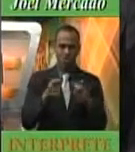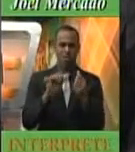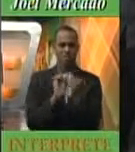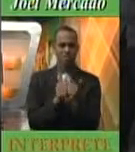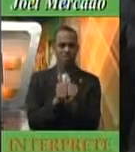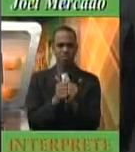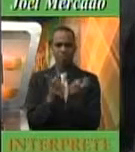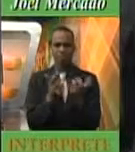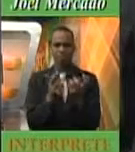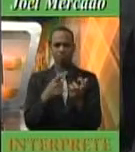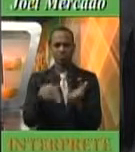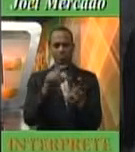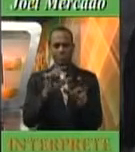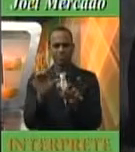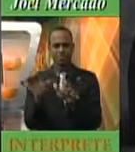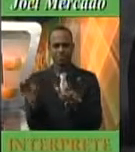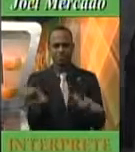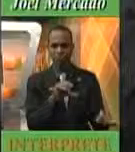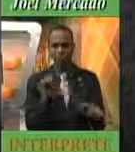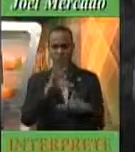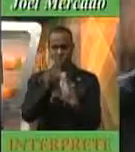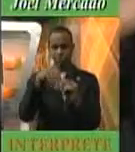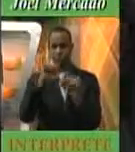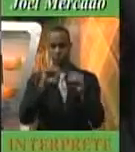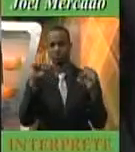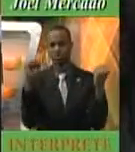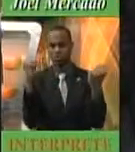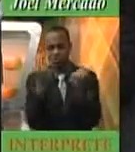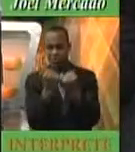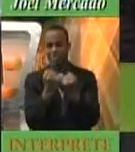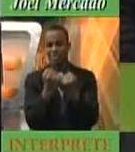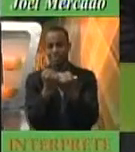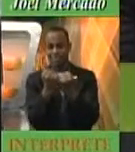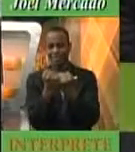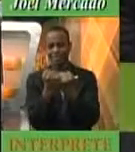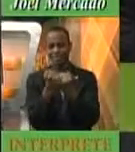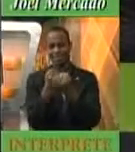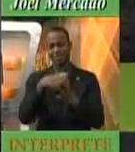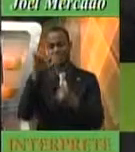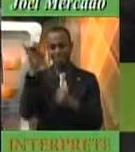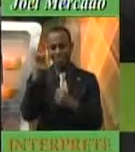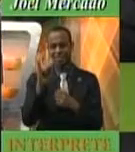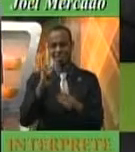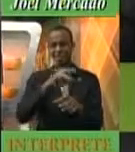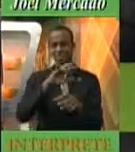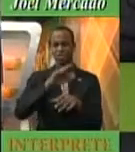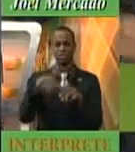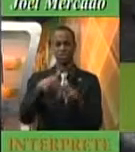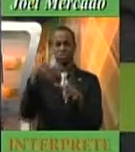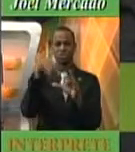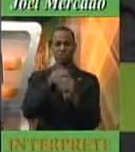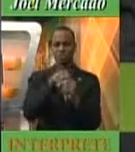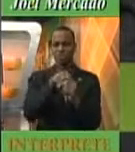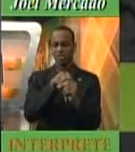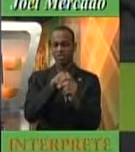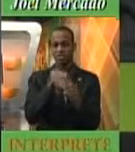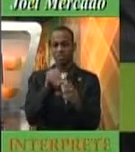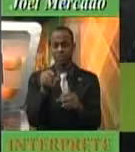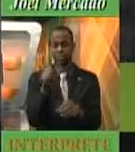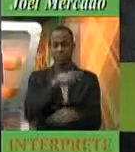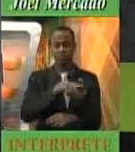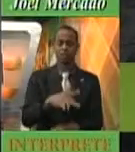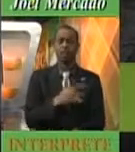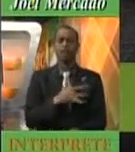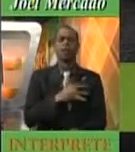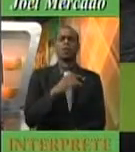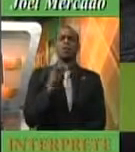través de una condición en una sociedad, y eso está a la cara de todo. O sea, solo lo sensible, solo lo